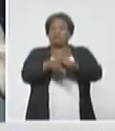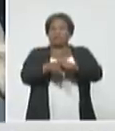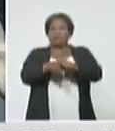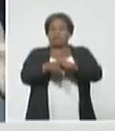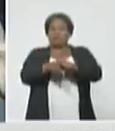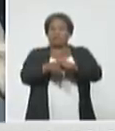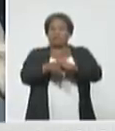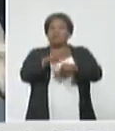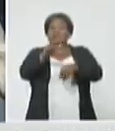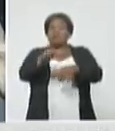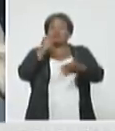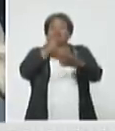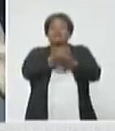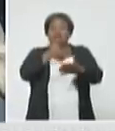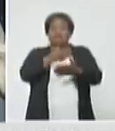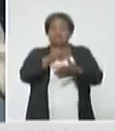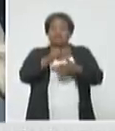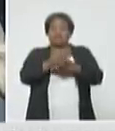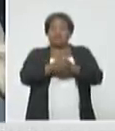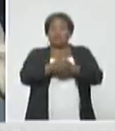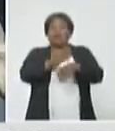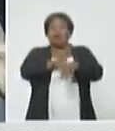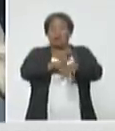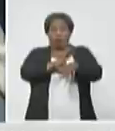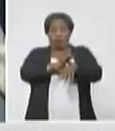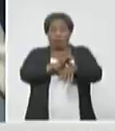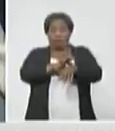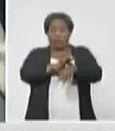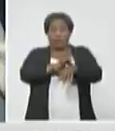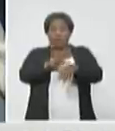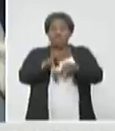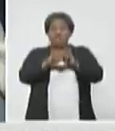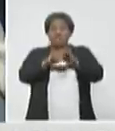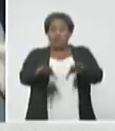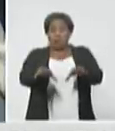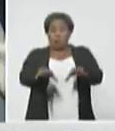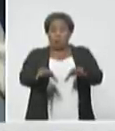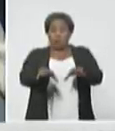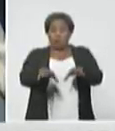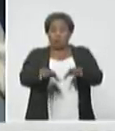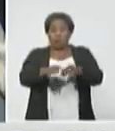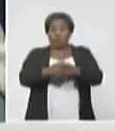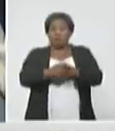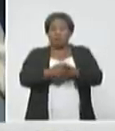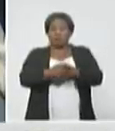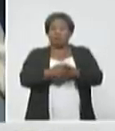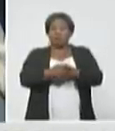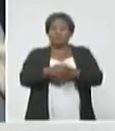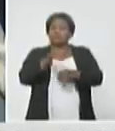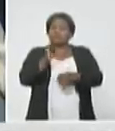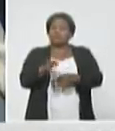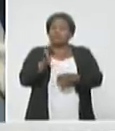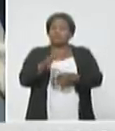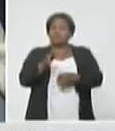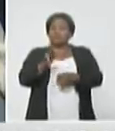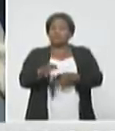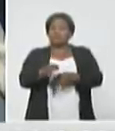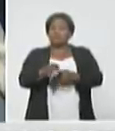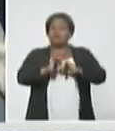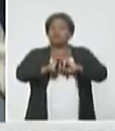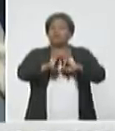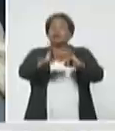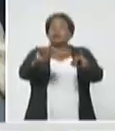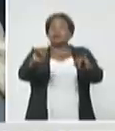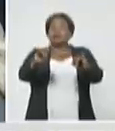diagnosticaron con la enfermedad y el virus. Como siempre informo, pues